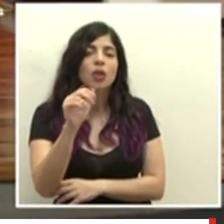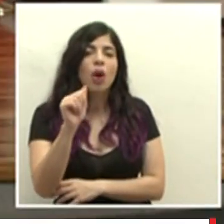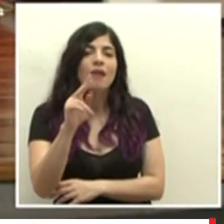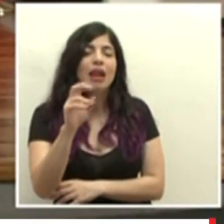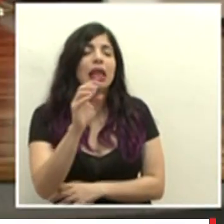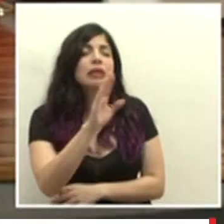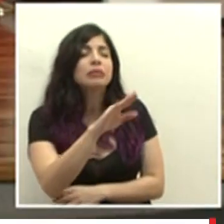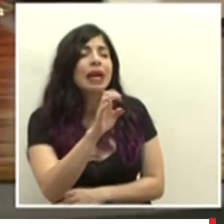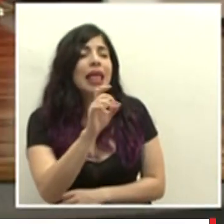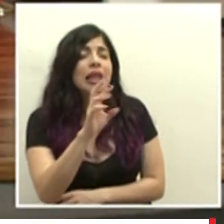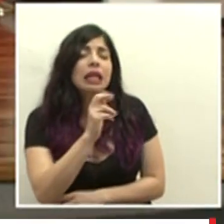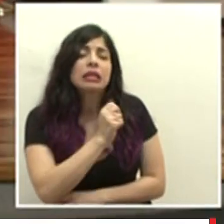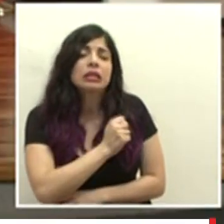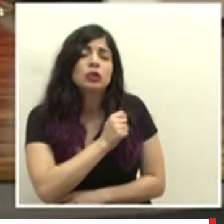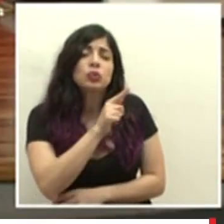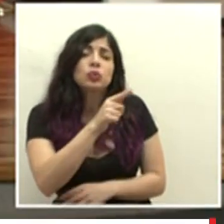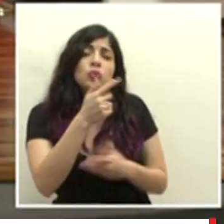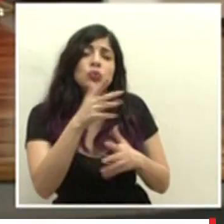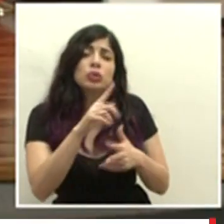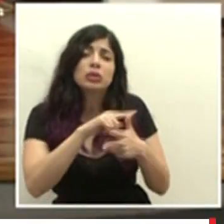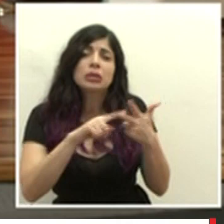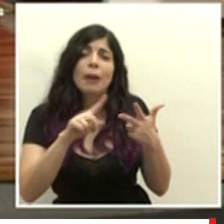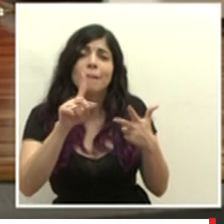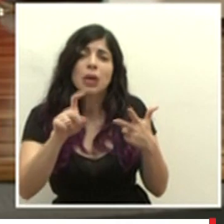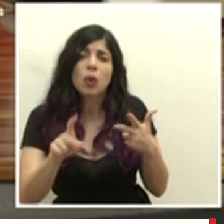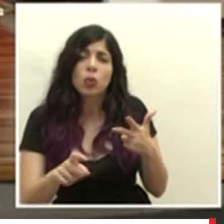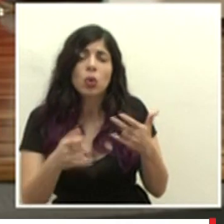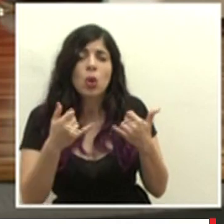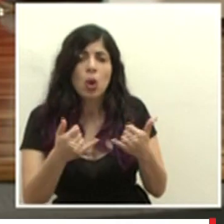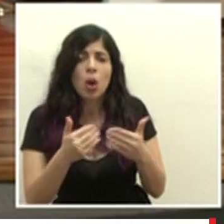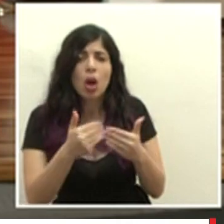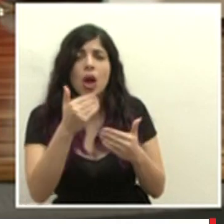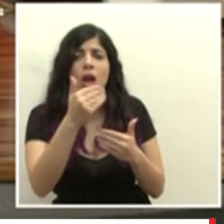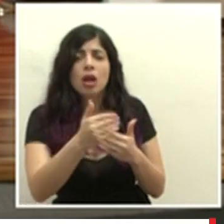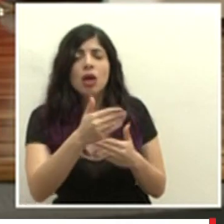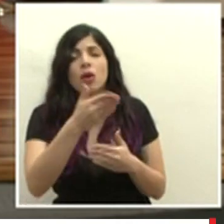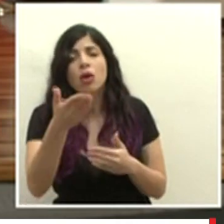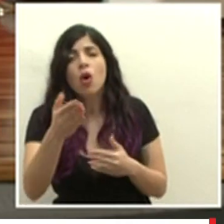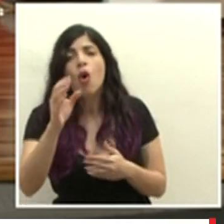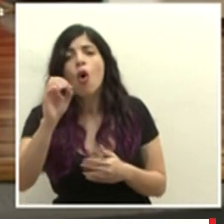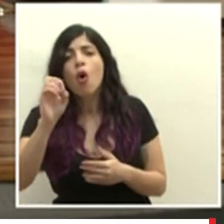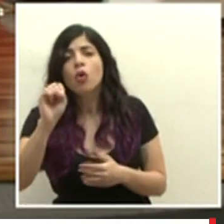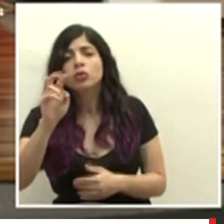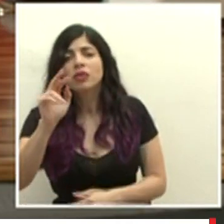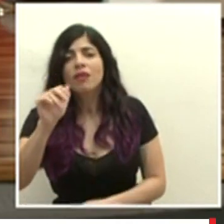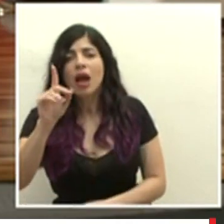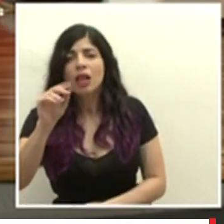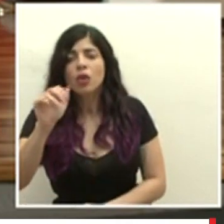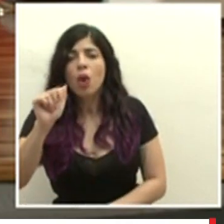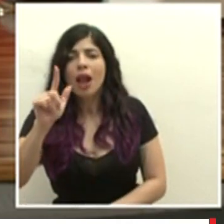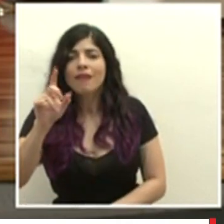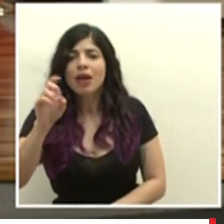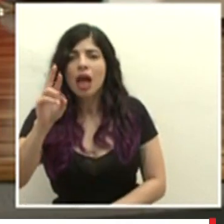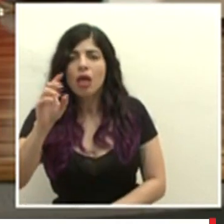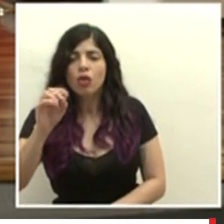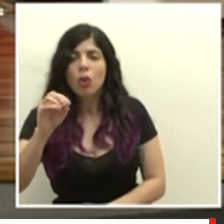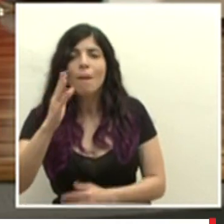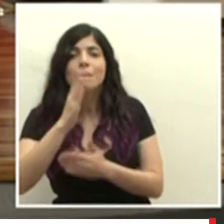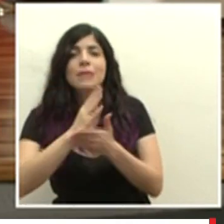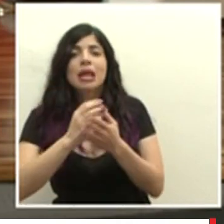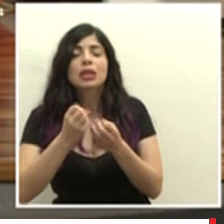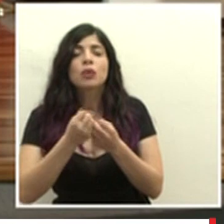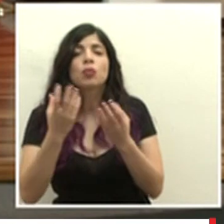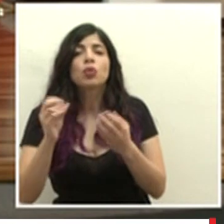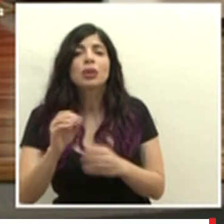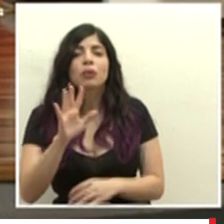Edgar, disculpe, ya usted realizó sus 3 consultas. Vamos a continuar, por favor, con Osvaldo Alvarado de Multimedios. Por favor, don